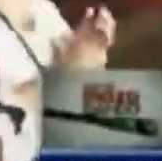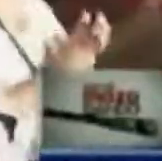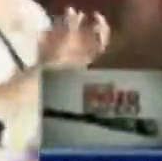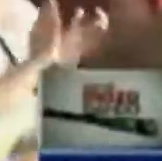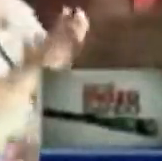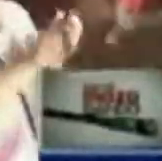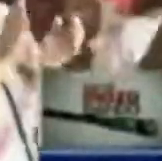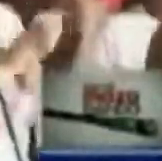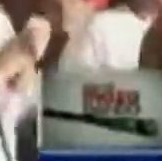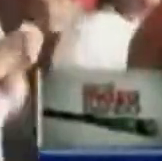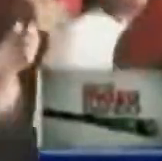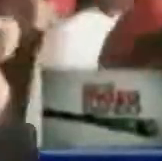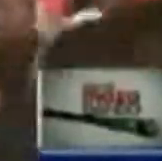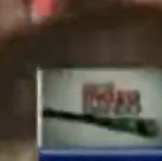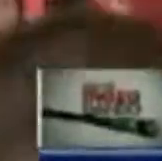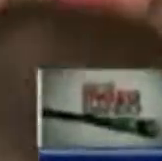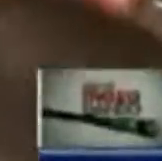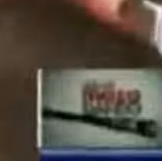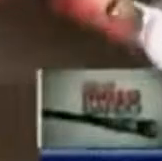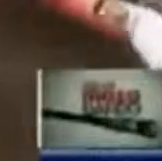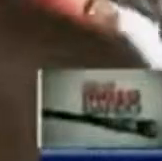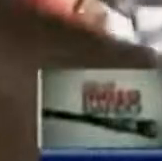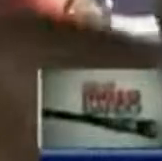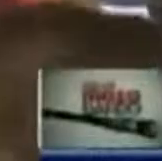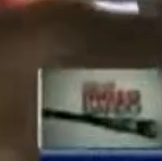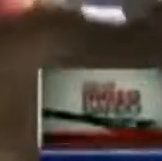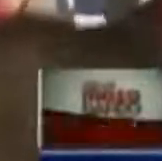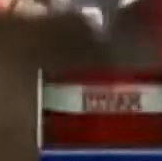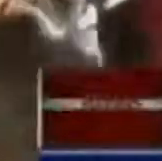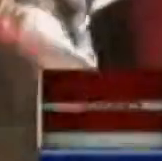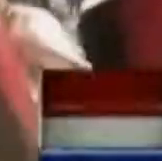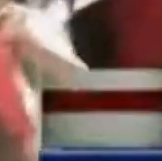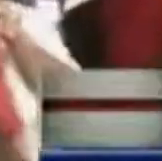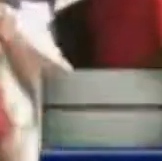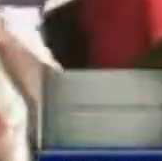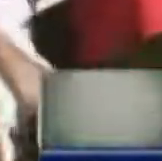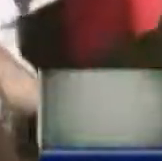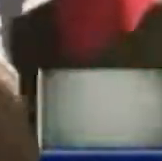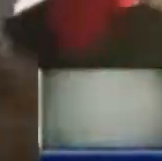un ejemplo familiar que llora cuando hay que llorar